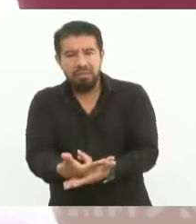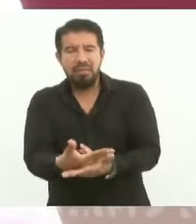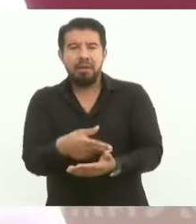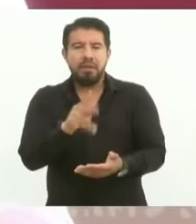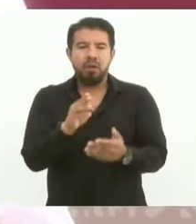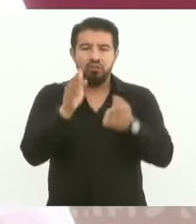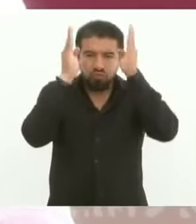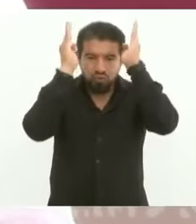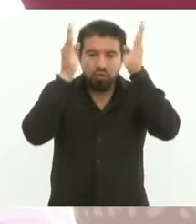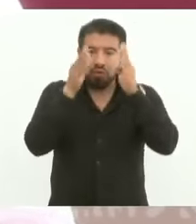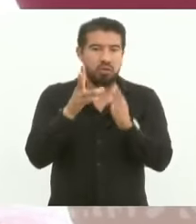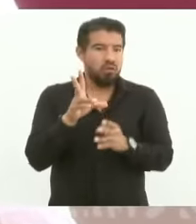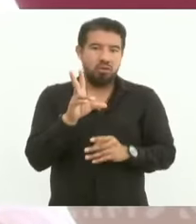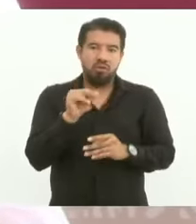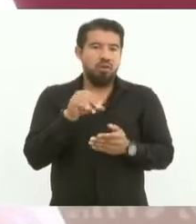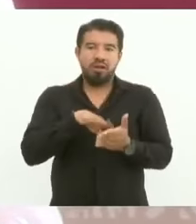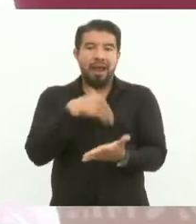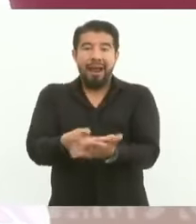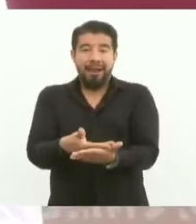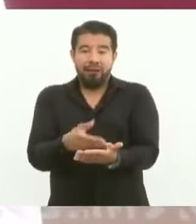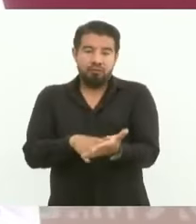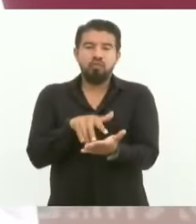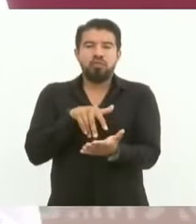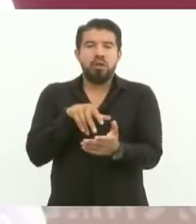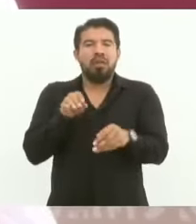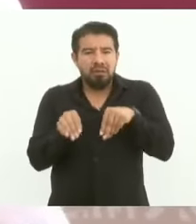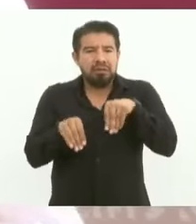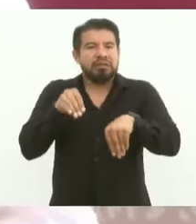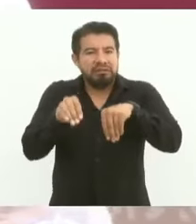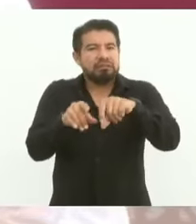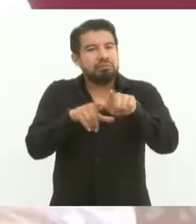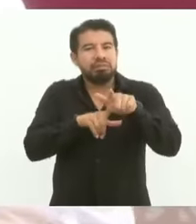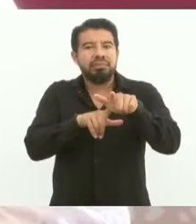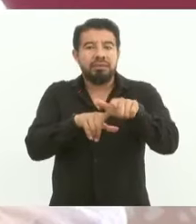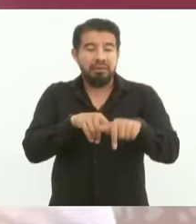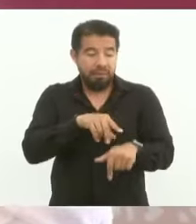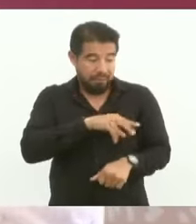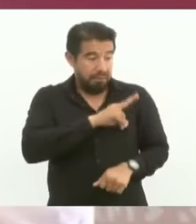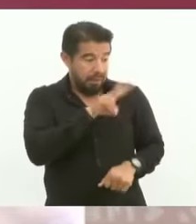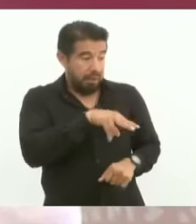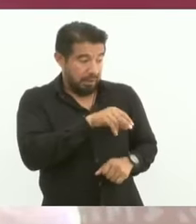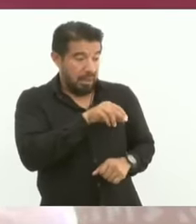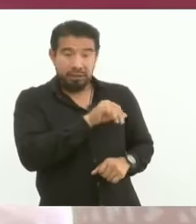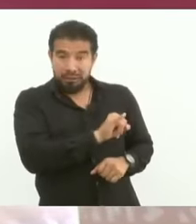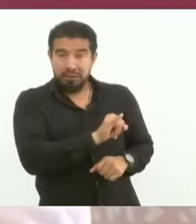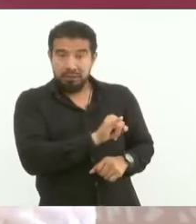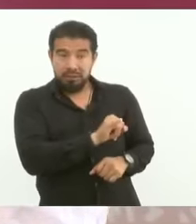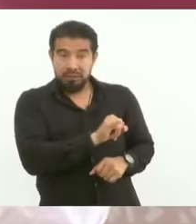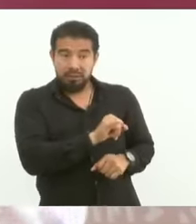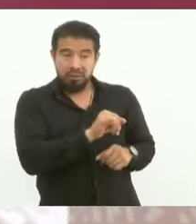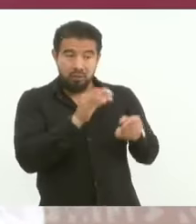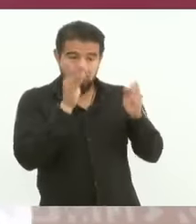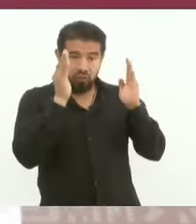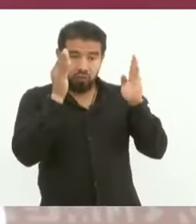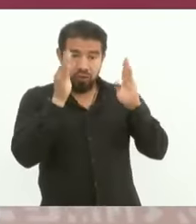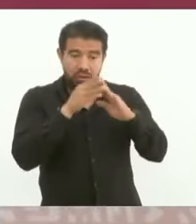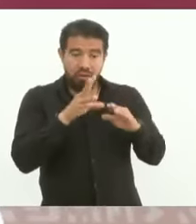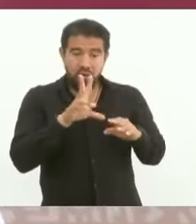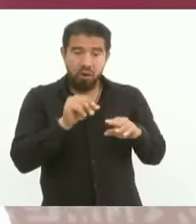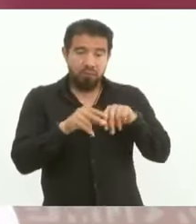Y le decía a su secretario, ¿verdad que así es? Que la mula no se